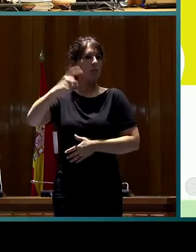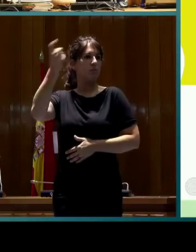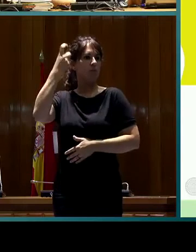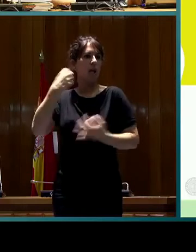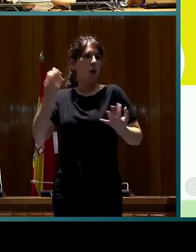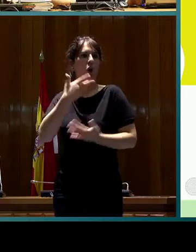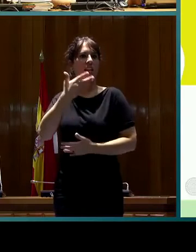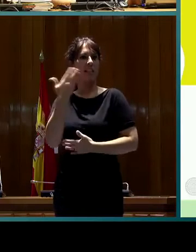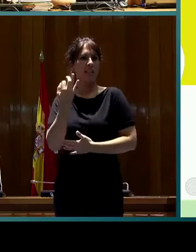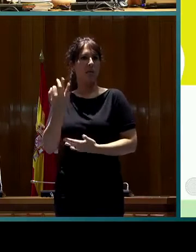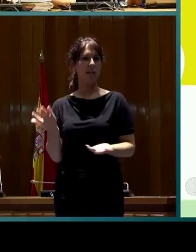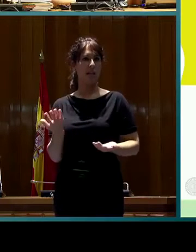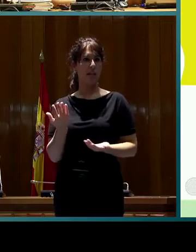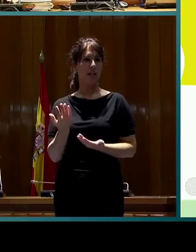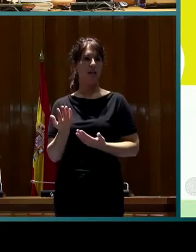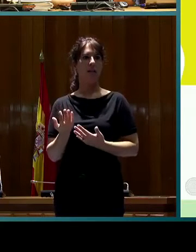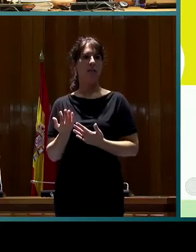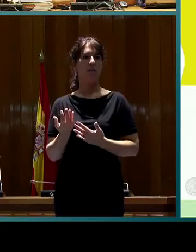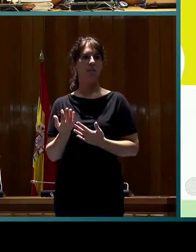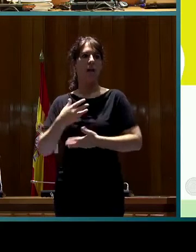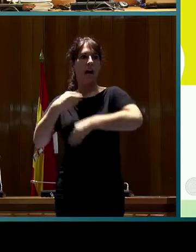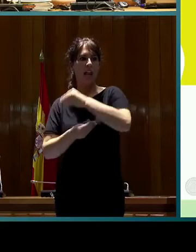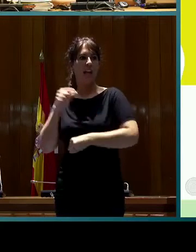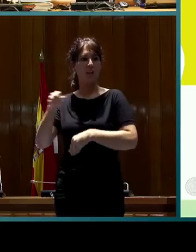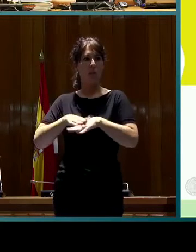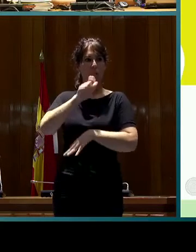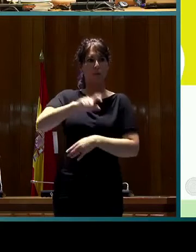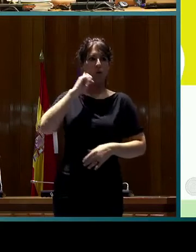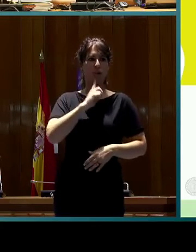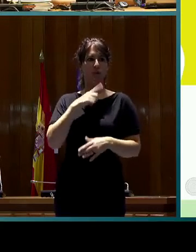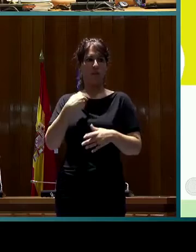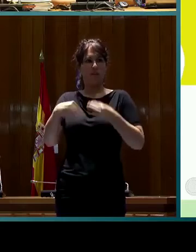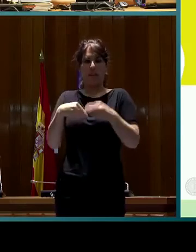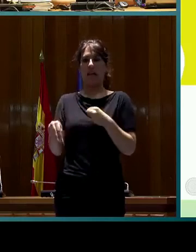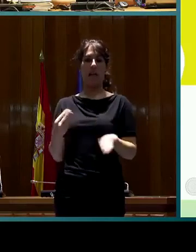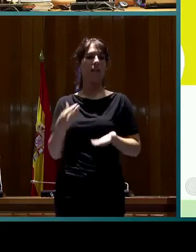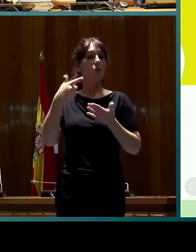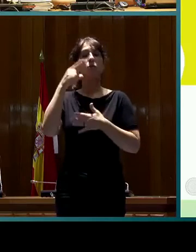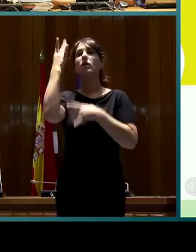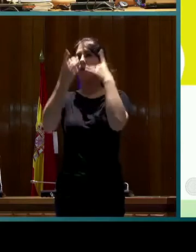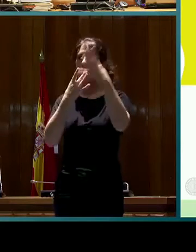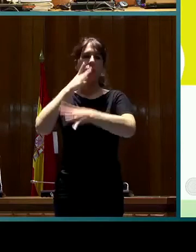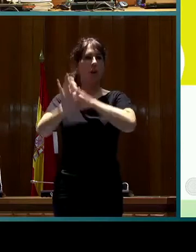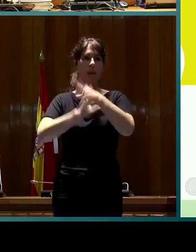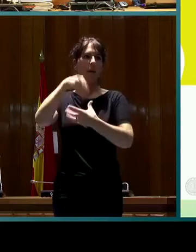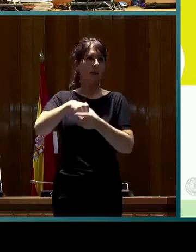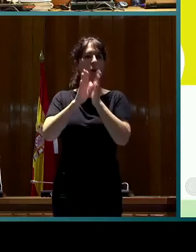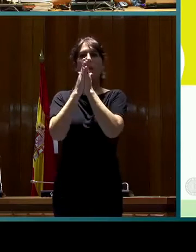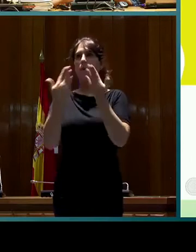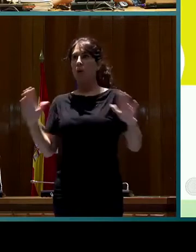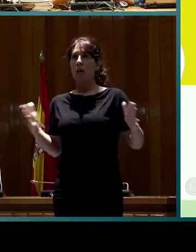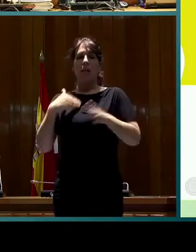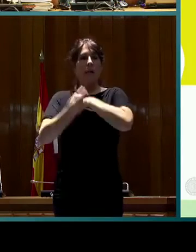oyentes queriendo hacer materiales para personas sordas? Pues eso surgió a través de una actividad que se realizaba en las bibliotecas, que hacíamos